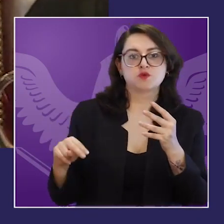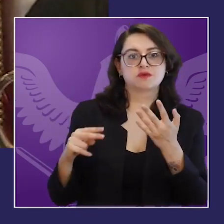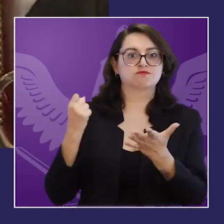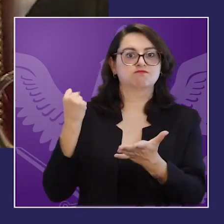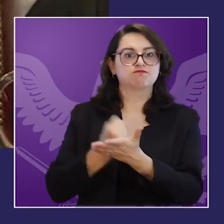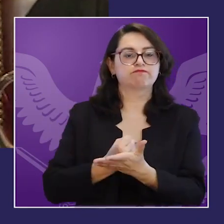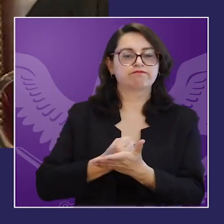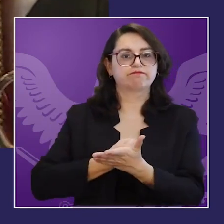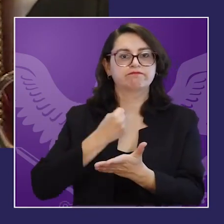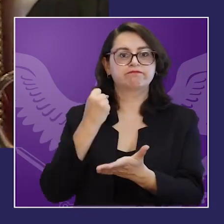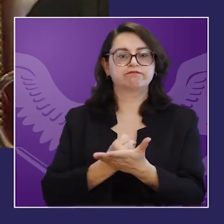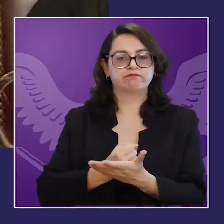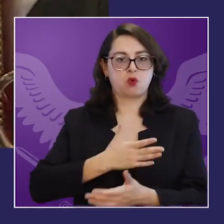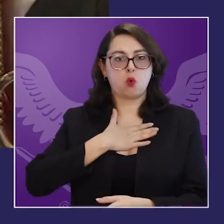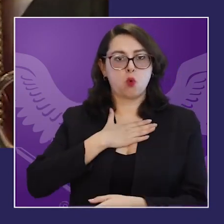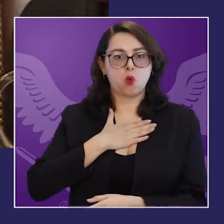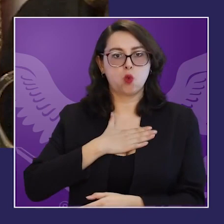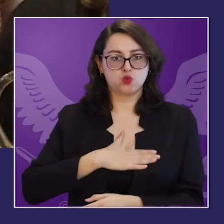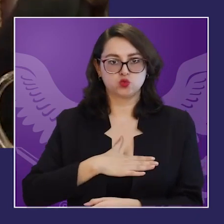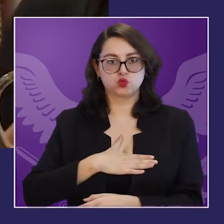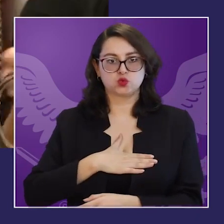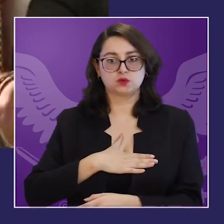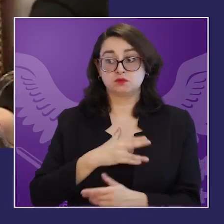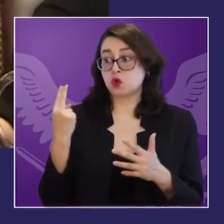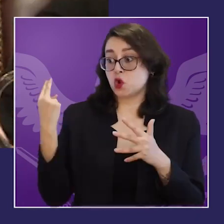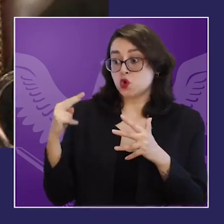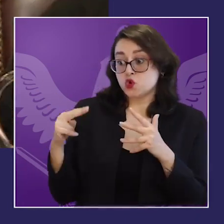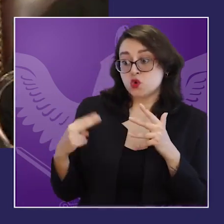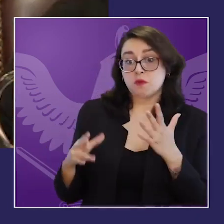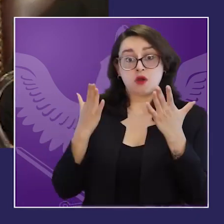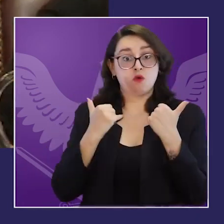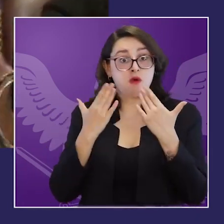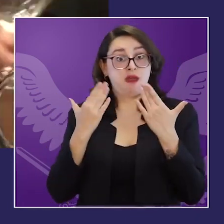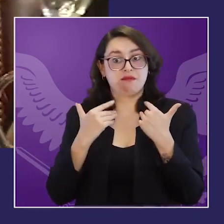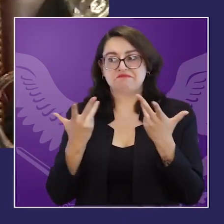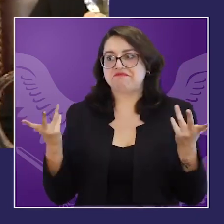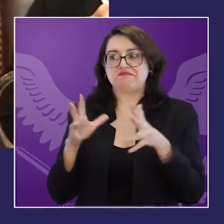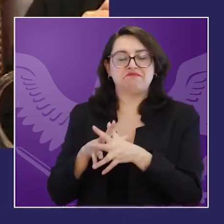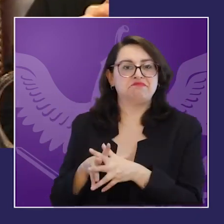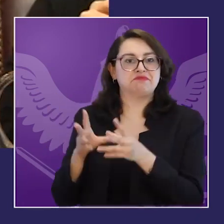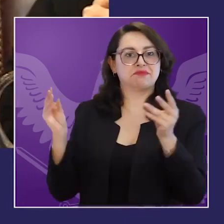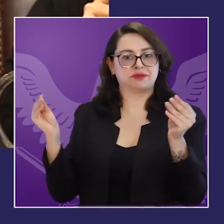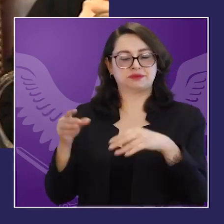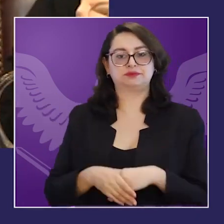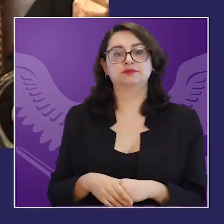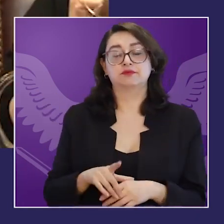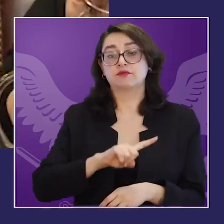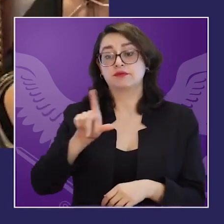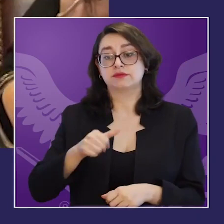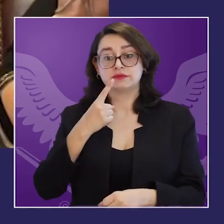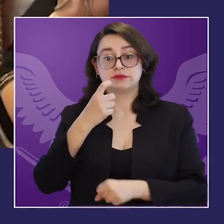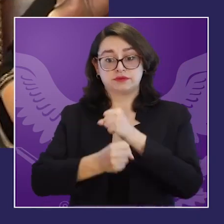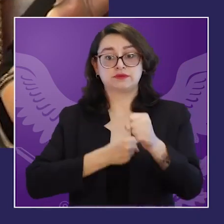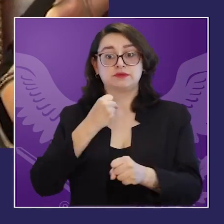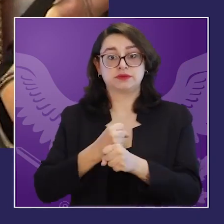ellas. Un año después, en el año 2009, creamos el primer observatorio de femicidios en la Argentina que lleva el nombre de